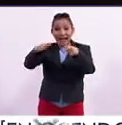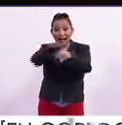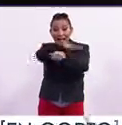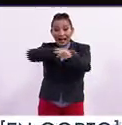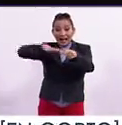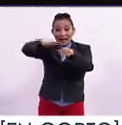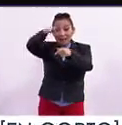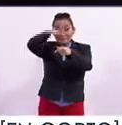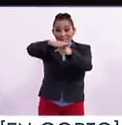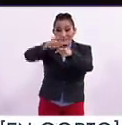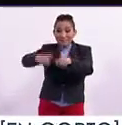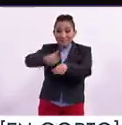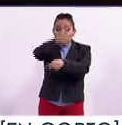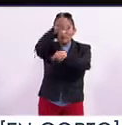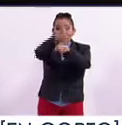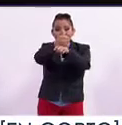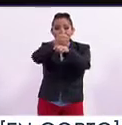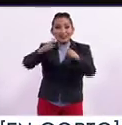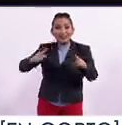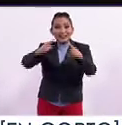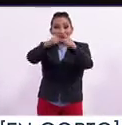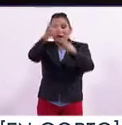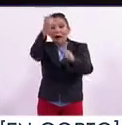prehispánicas. Algunas partes estaban